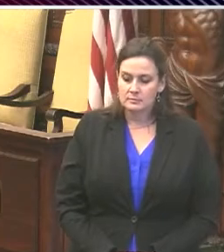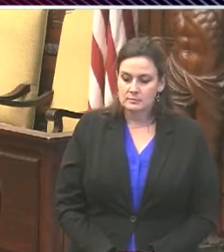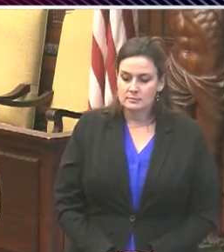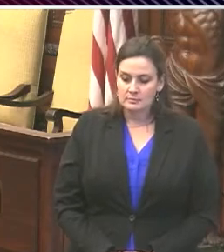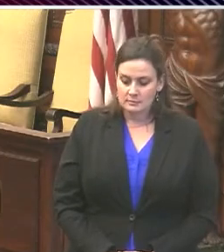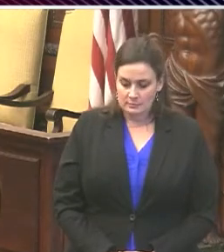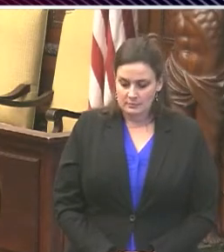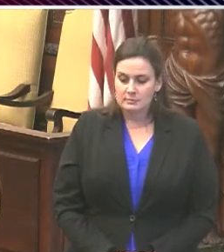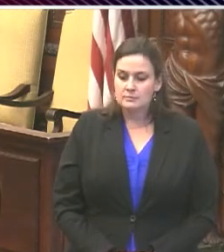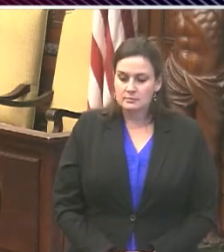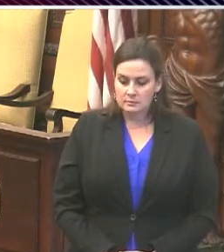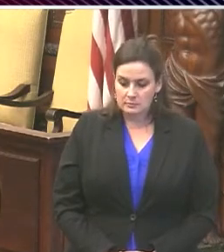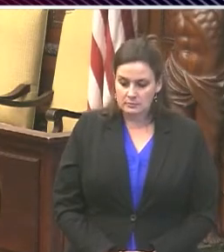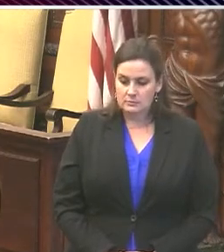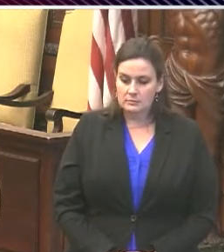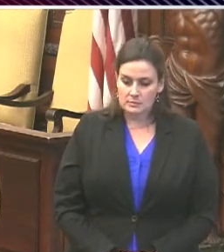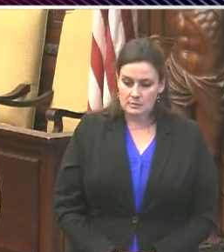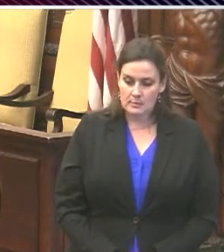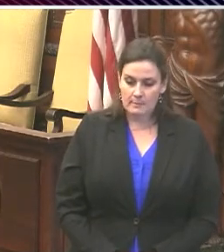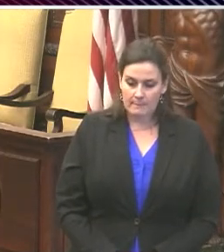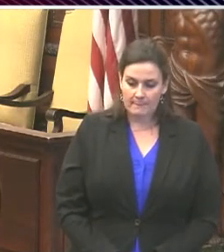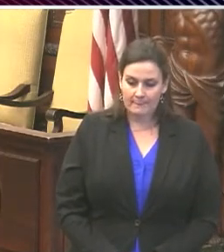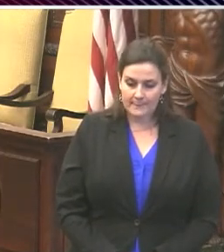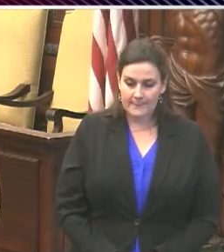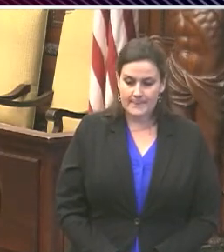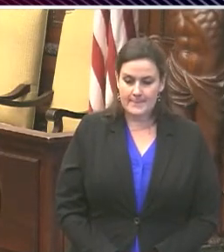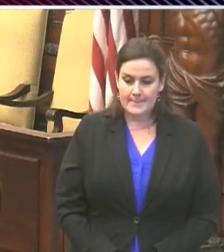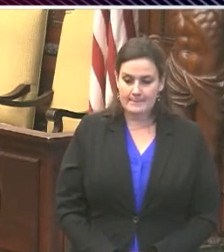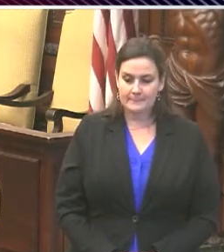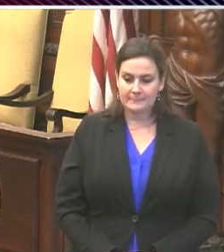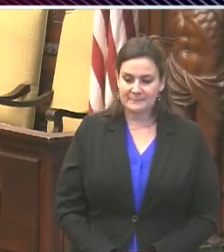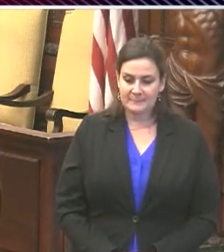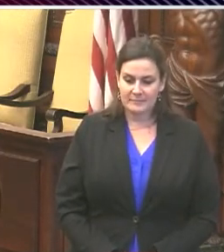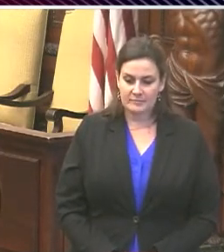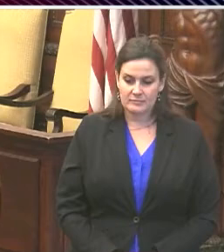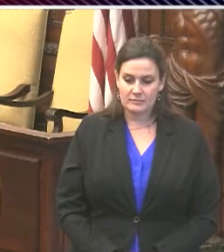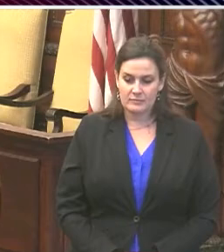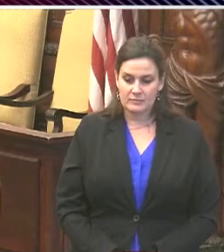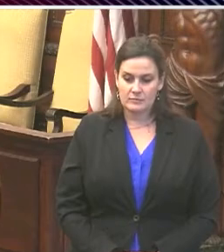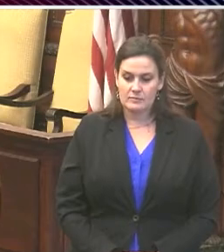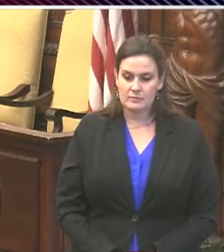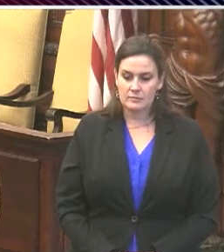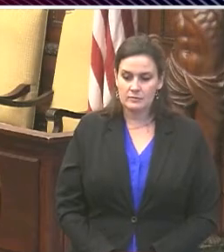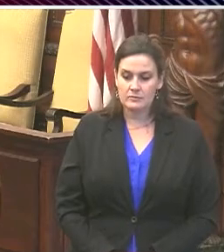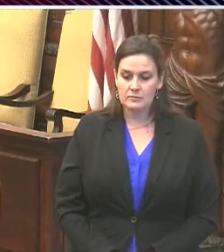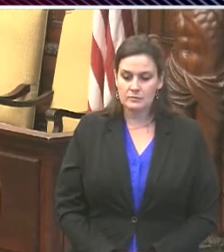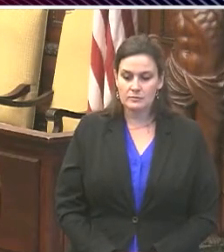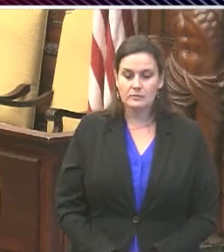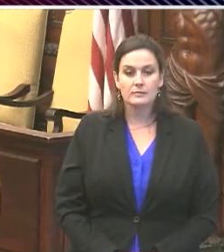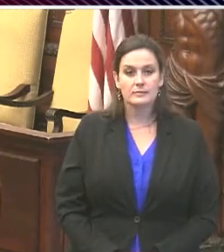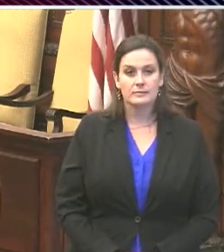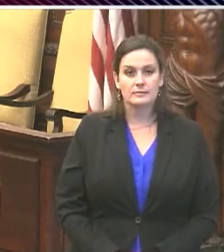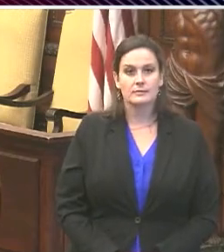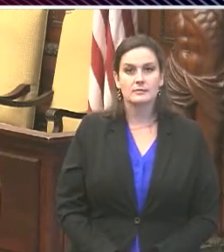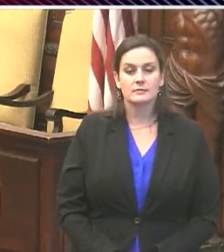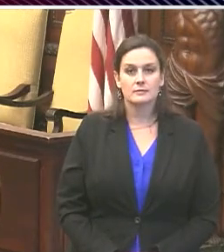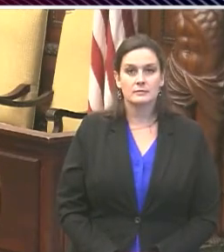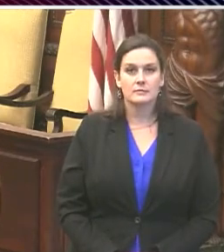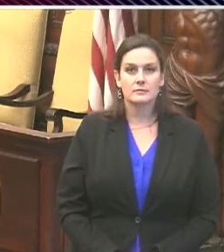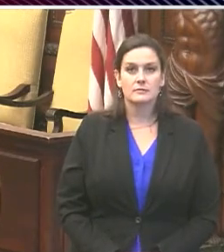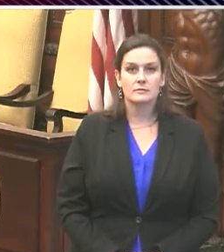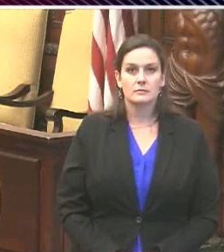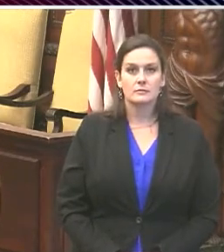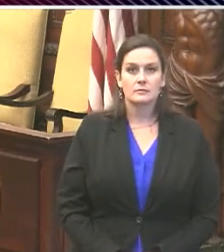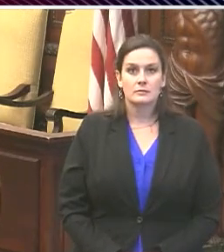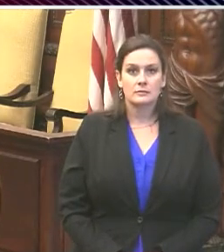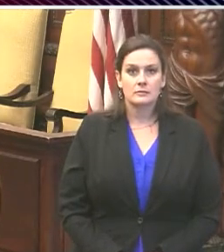tan severos por lo general, aunque sí ha habido casos que lo han sido y se recuperan más rápidamente. Tenemos esos datos y las